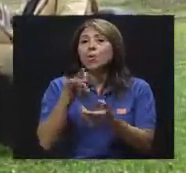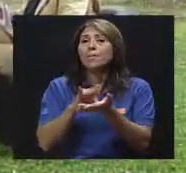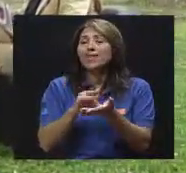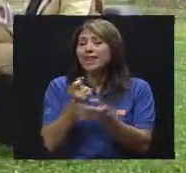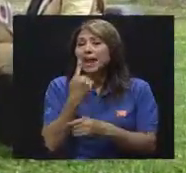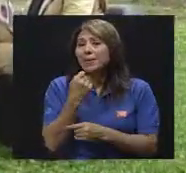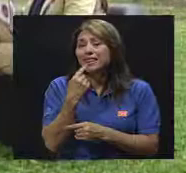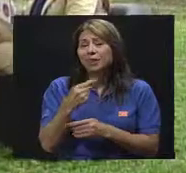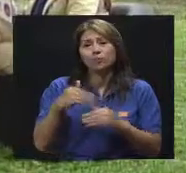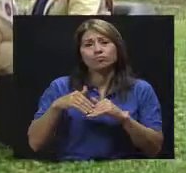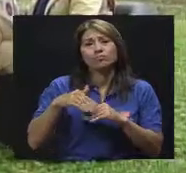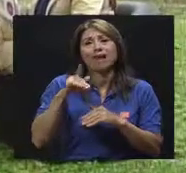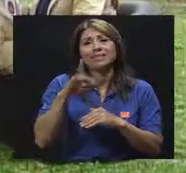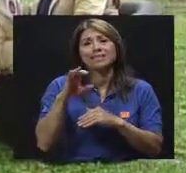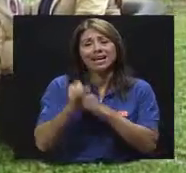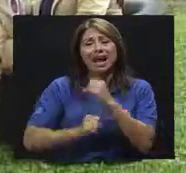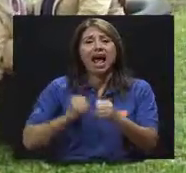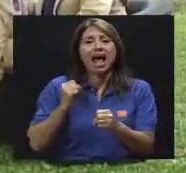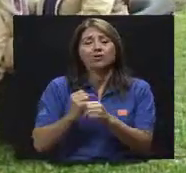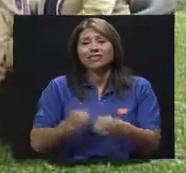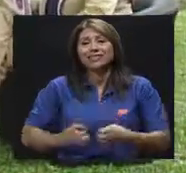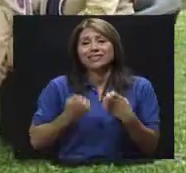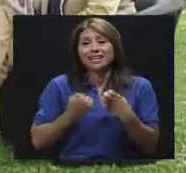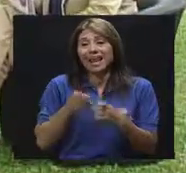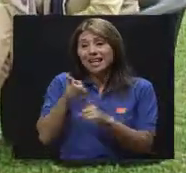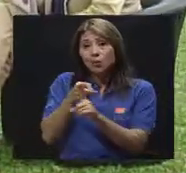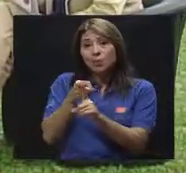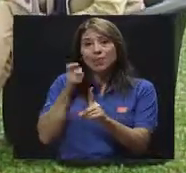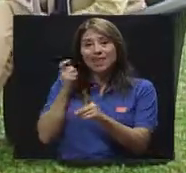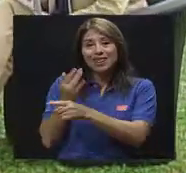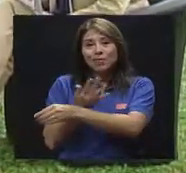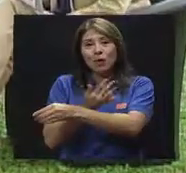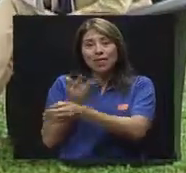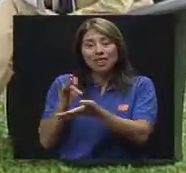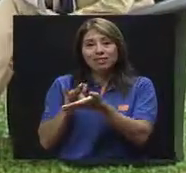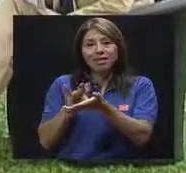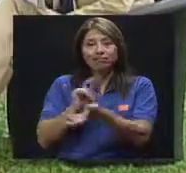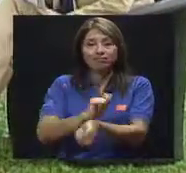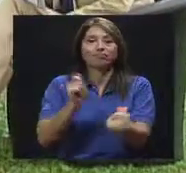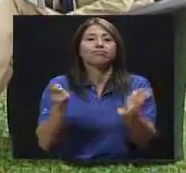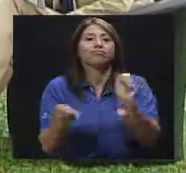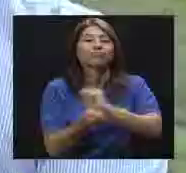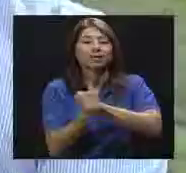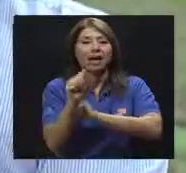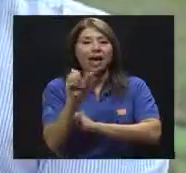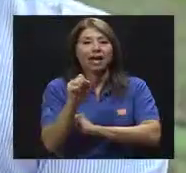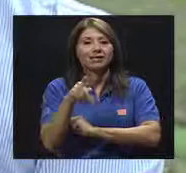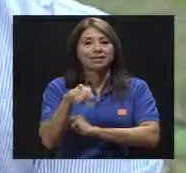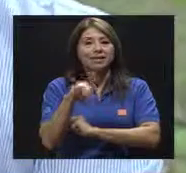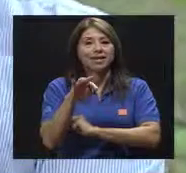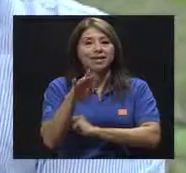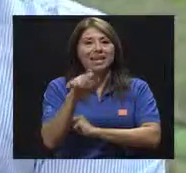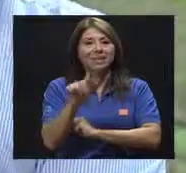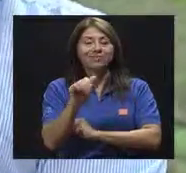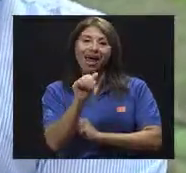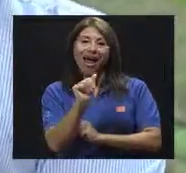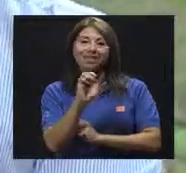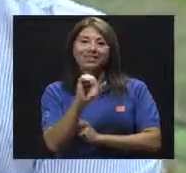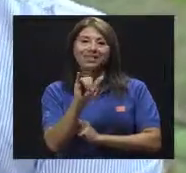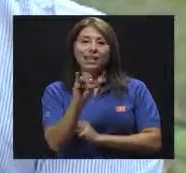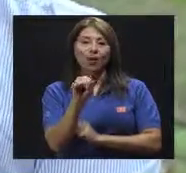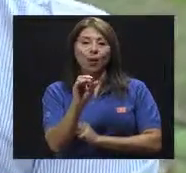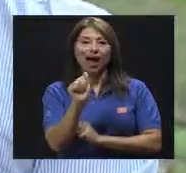de existir, que viene de una planta medicinal y que se convierte finalmente en un medicamento como tal. Bueno, y debemos dejar